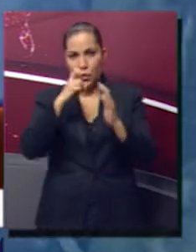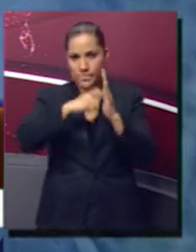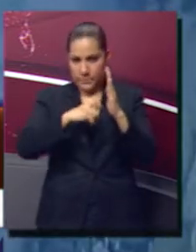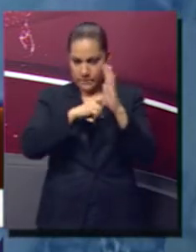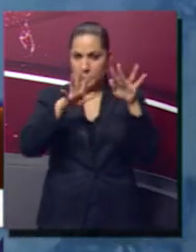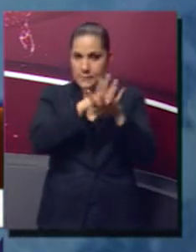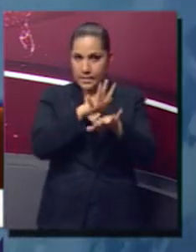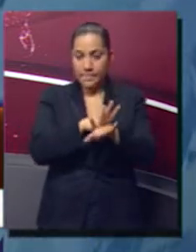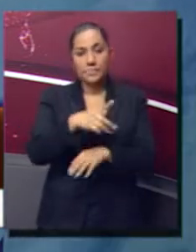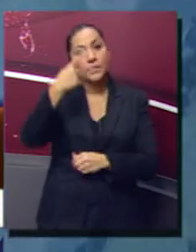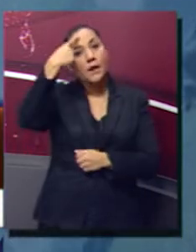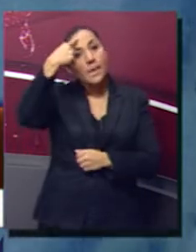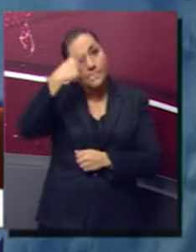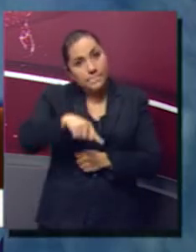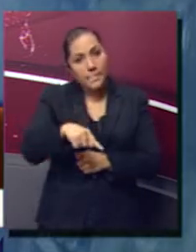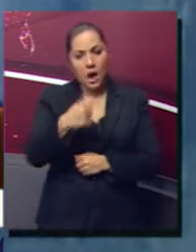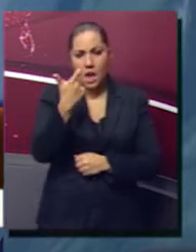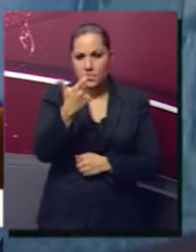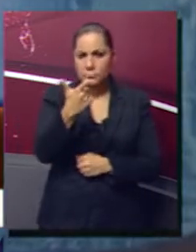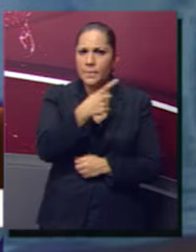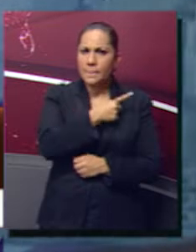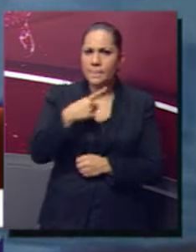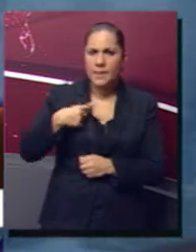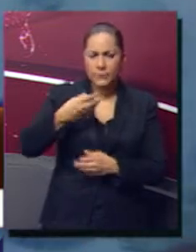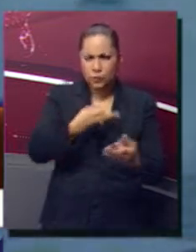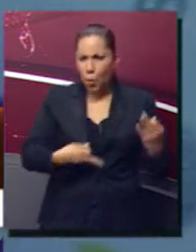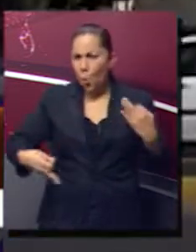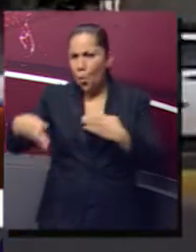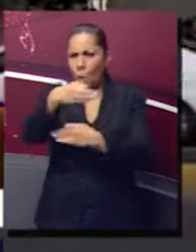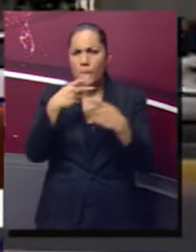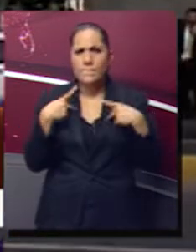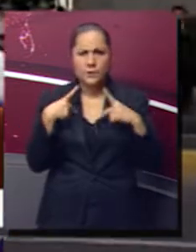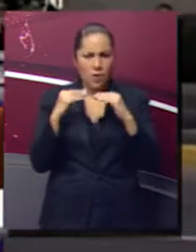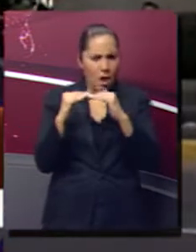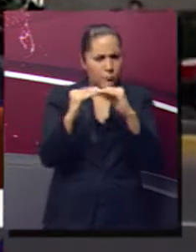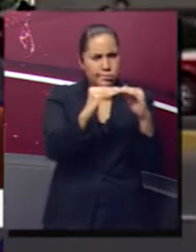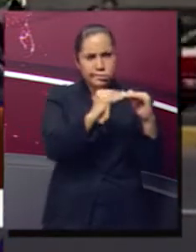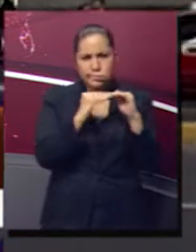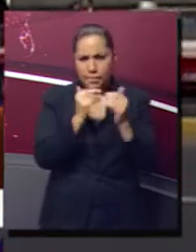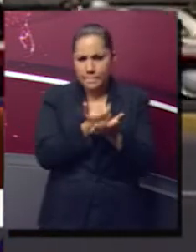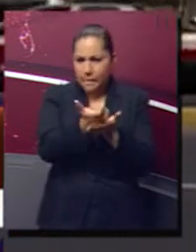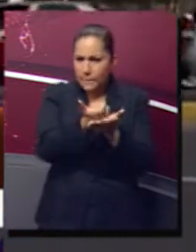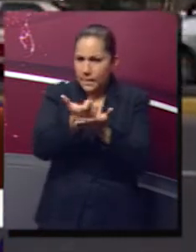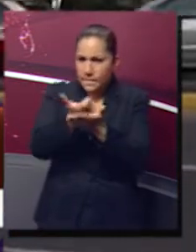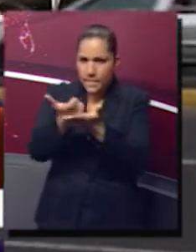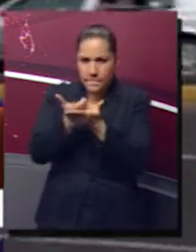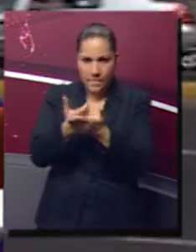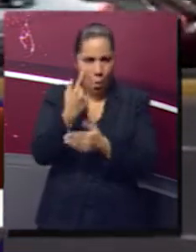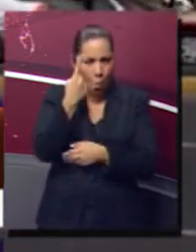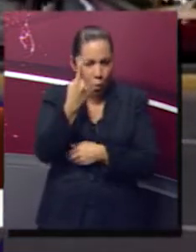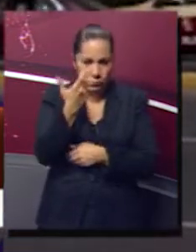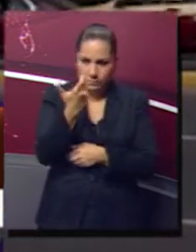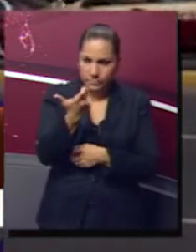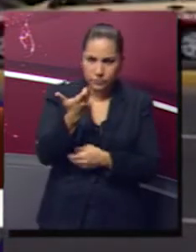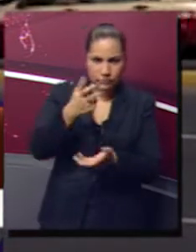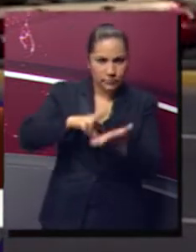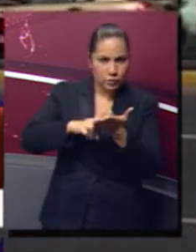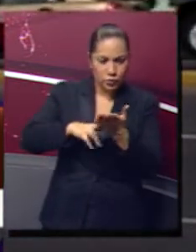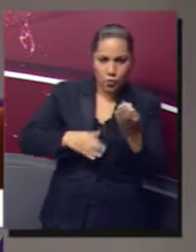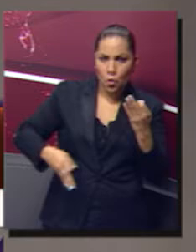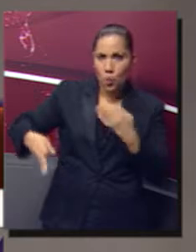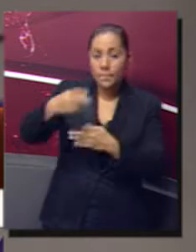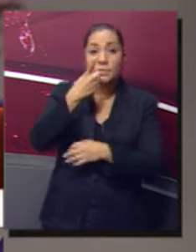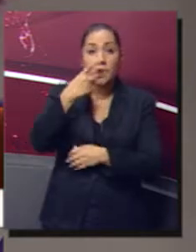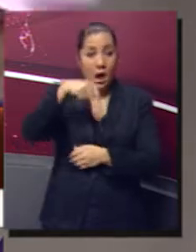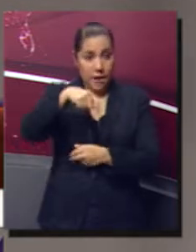con la finalidad de establecer un ingreso mínimo universal para todos los ciudadanos. El legislador expuso que México es uno de los países más